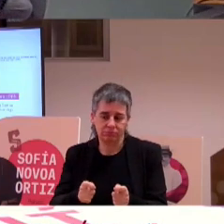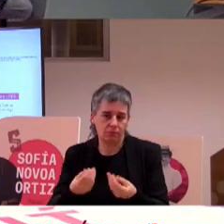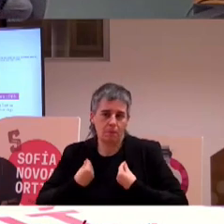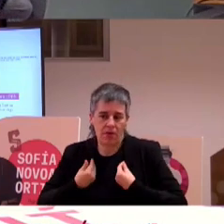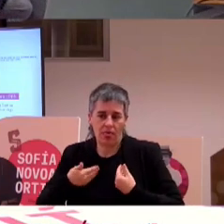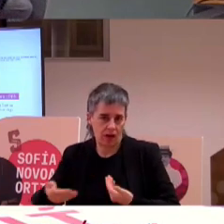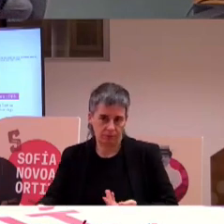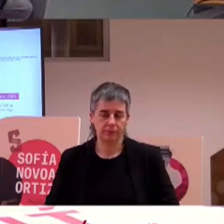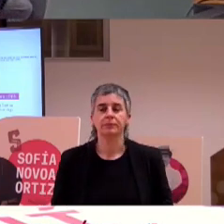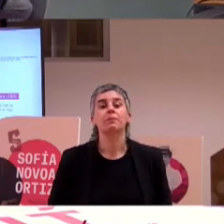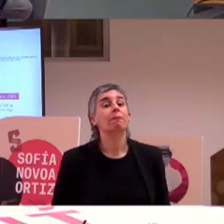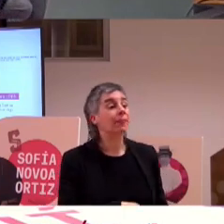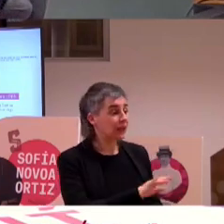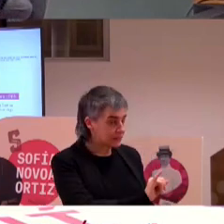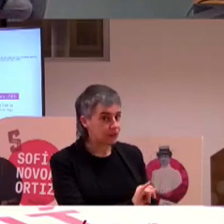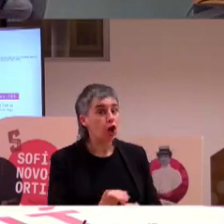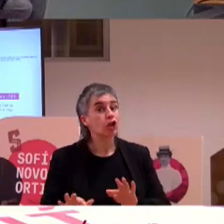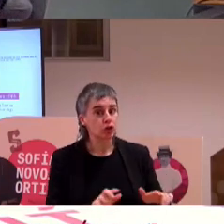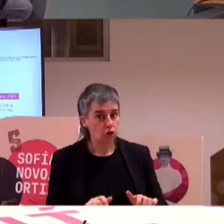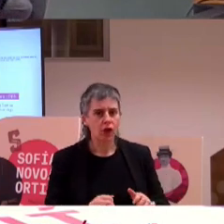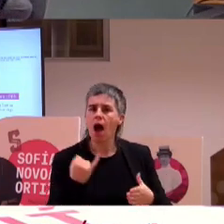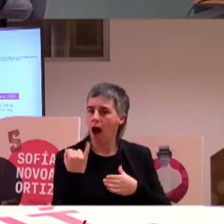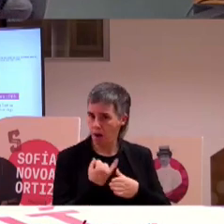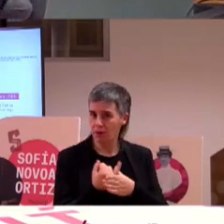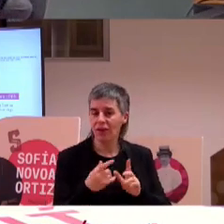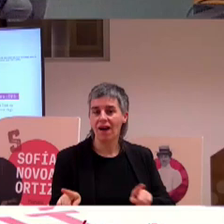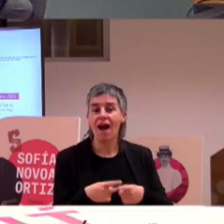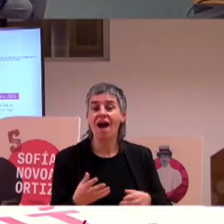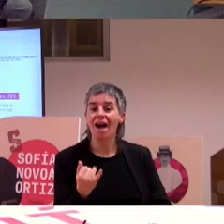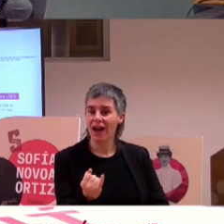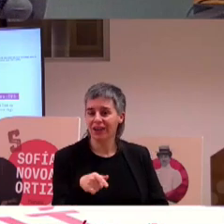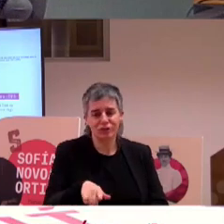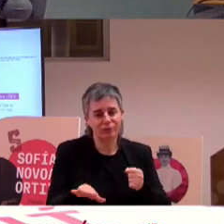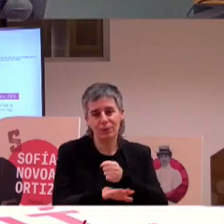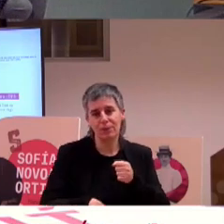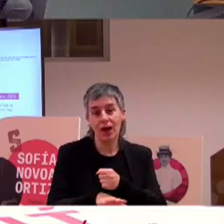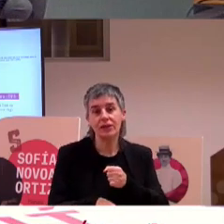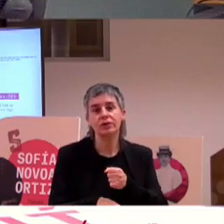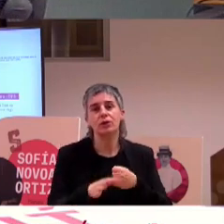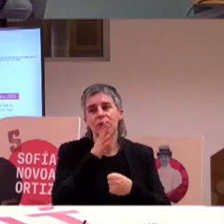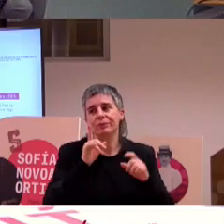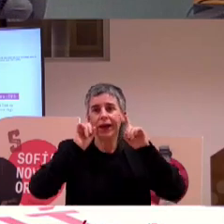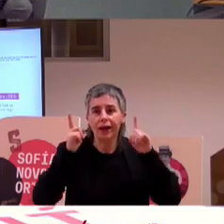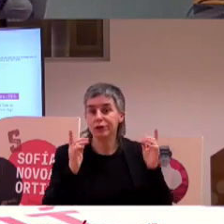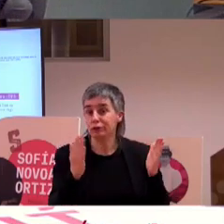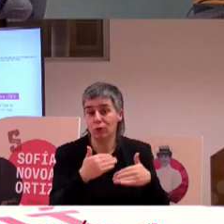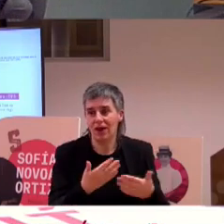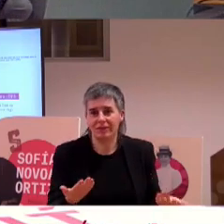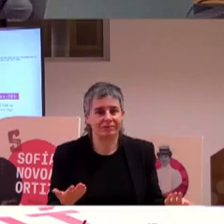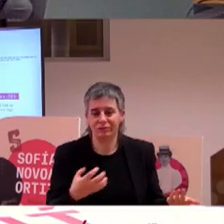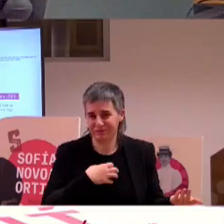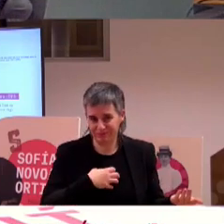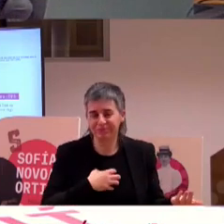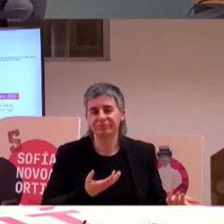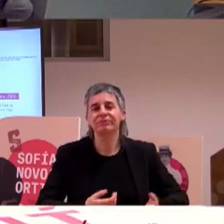non? Sí, a Sofía dábase lle ben a música. O sea, eso é básico, claro, porque senón non podía ser.